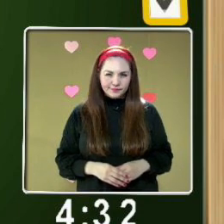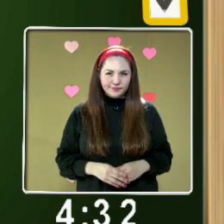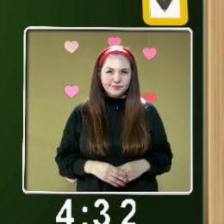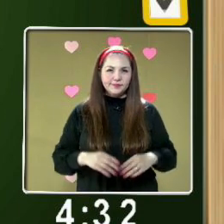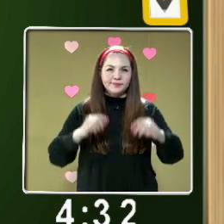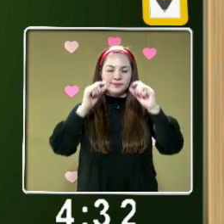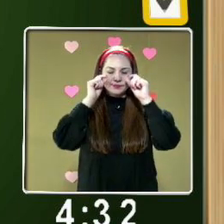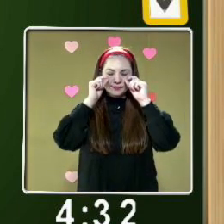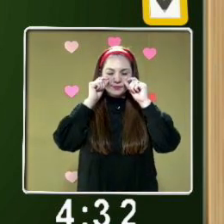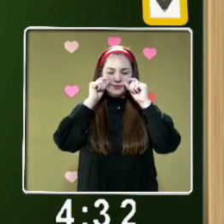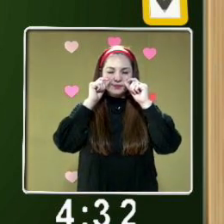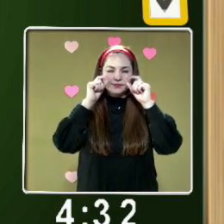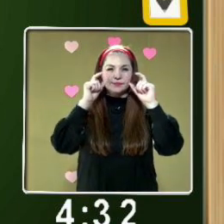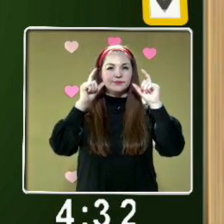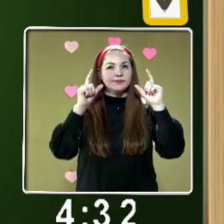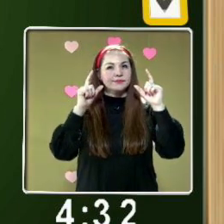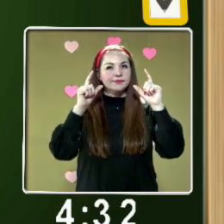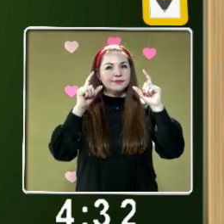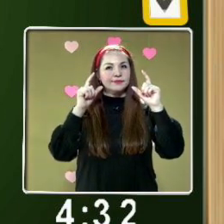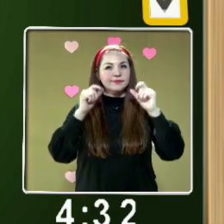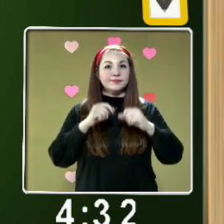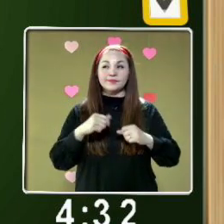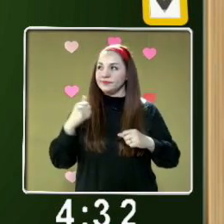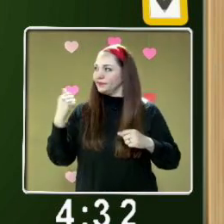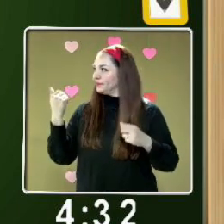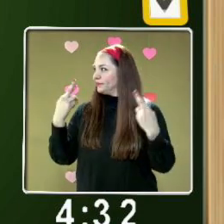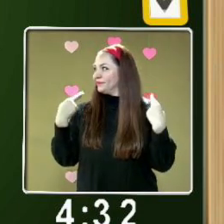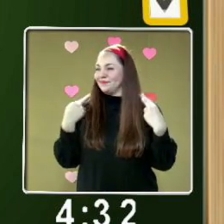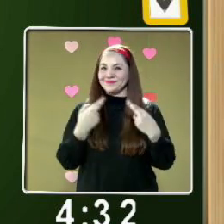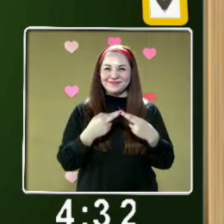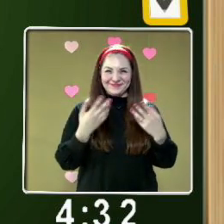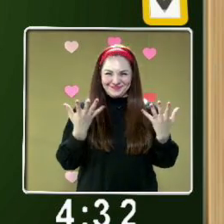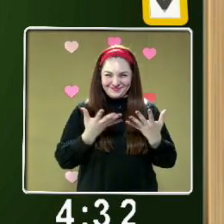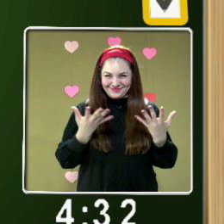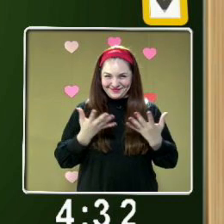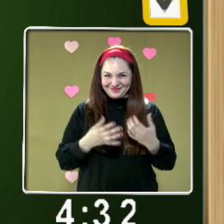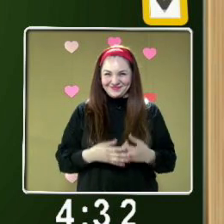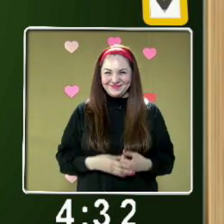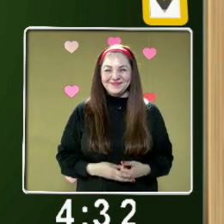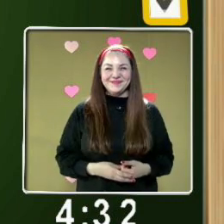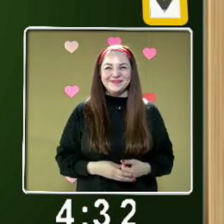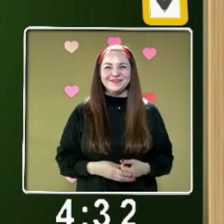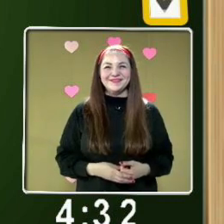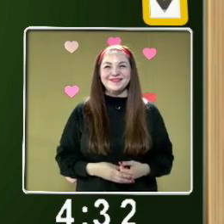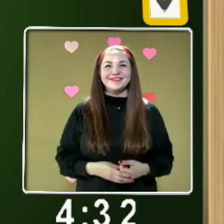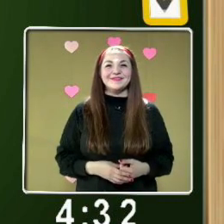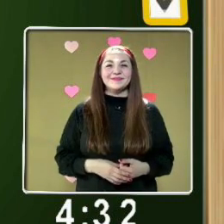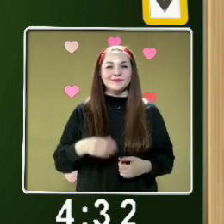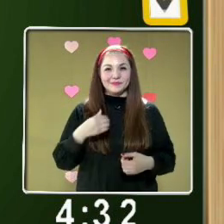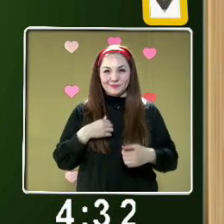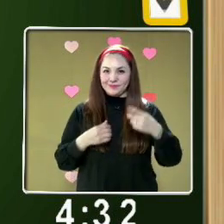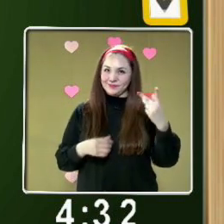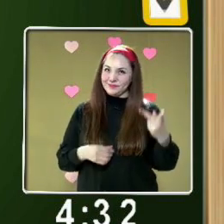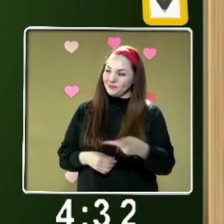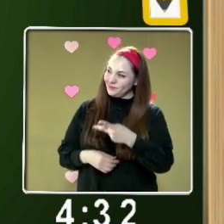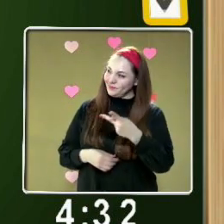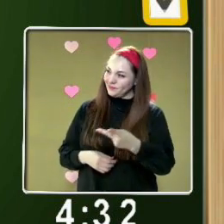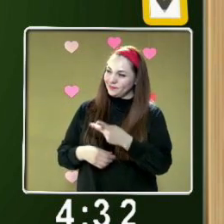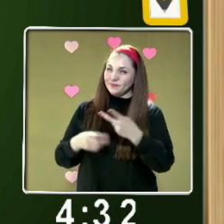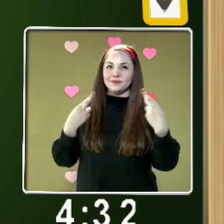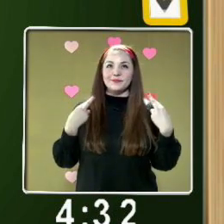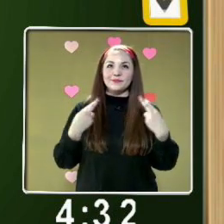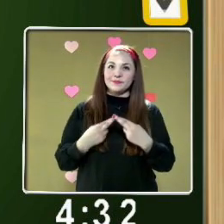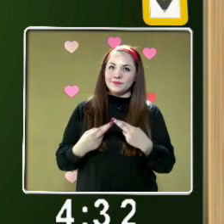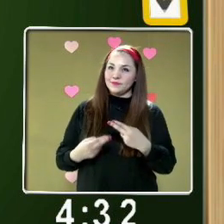los ojos. Ok. Muy bien, aquí la maestra lo hizo, ¿verdad, maestra? Ok, tomé maestra. Todo el tiempo. Y le voy a preguntar, ¿qué